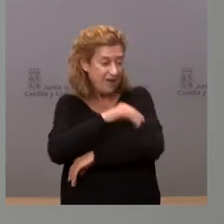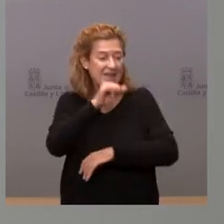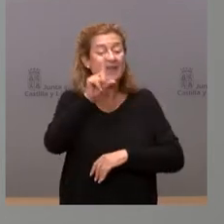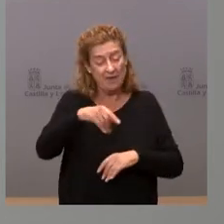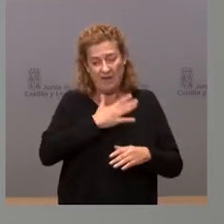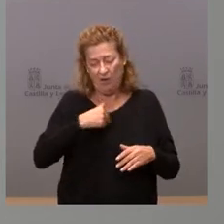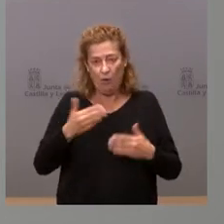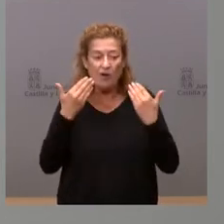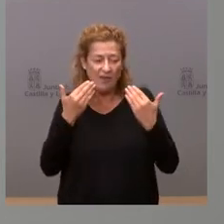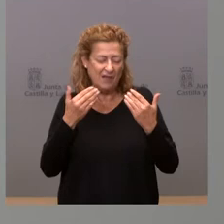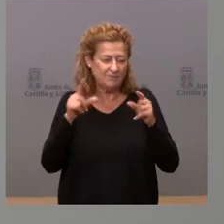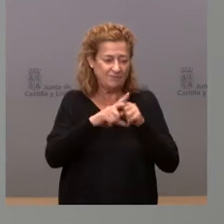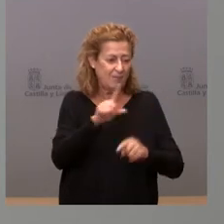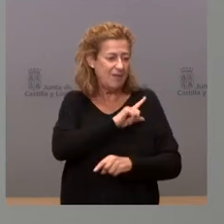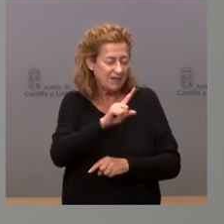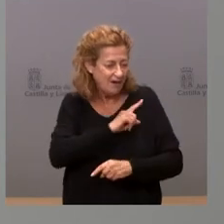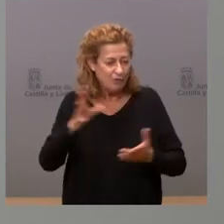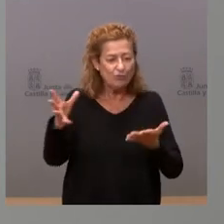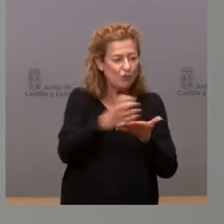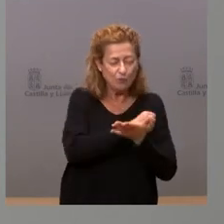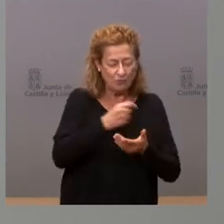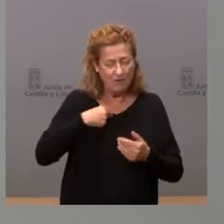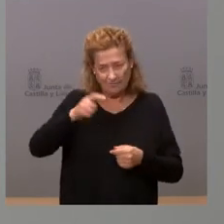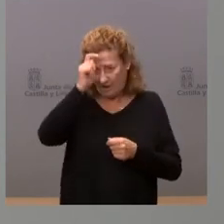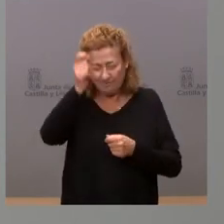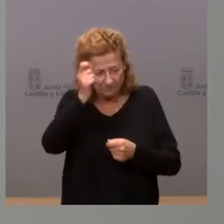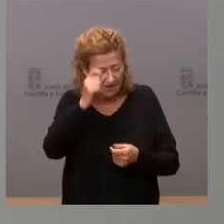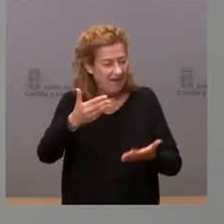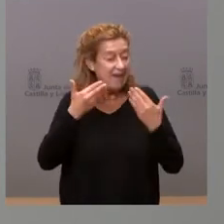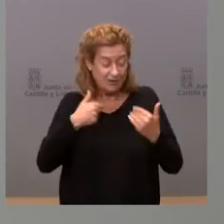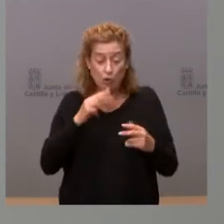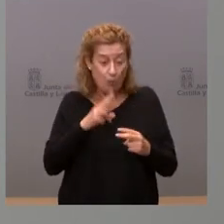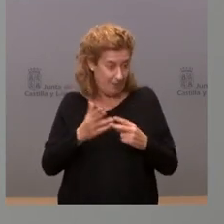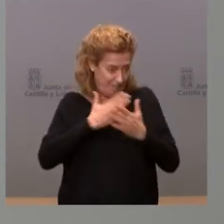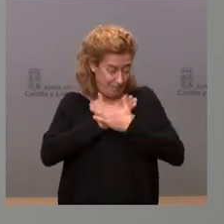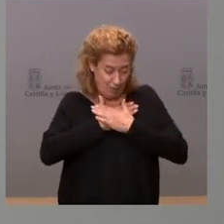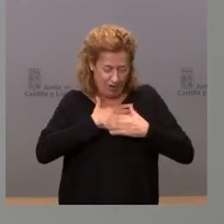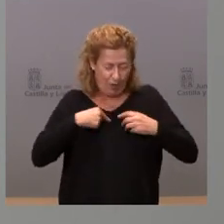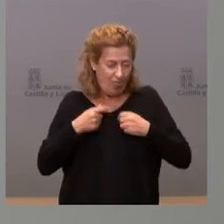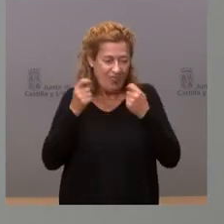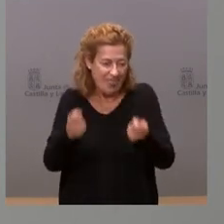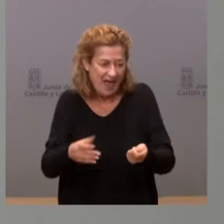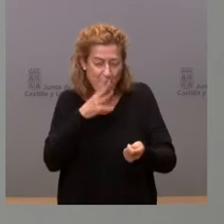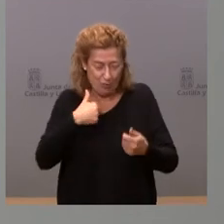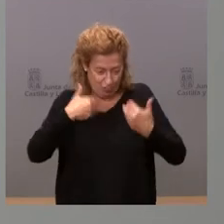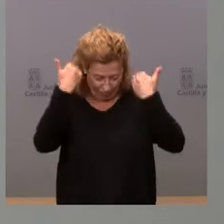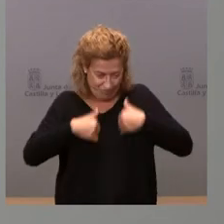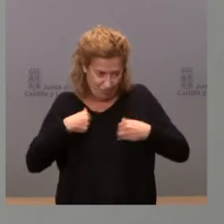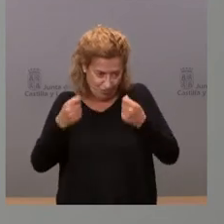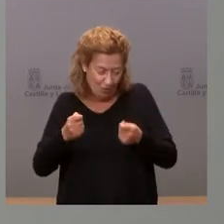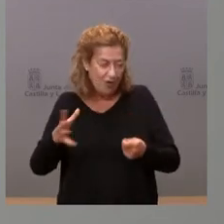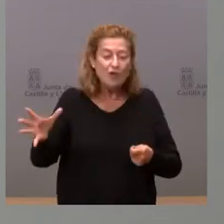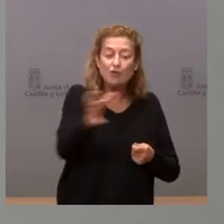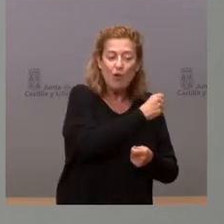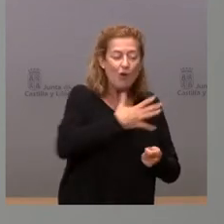agradecer a las fuerzas armadas el reconocimiento y gratitud que de mi nombre que quiero trasladarles por mí por mi persona de la población de